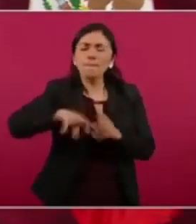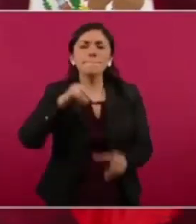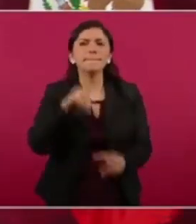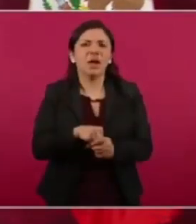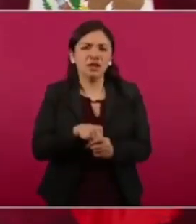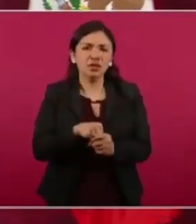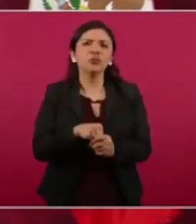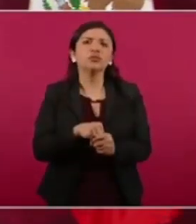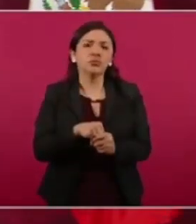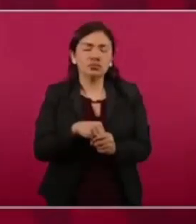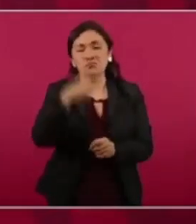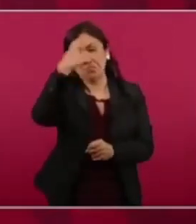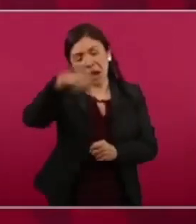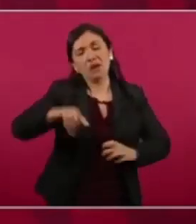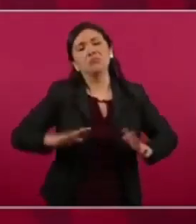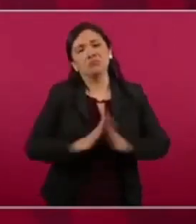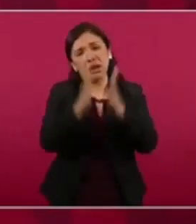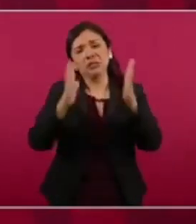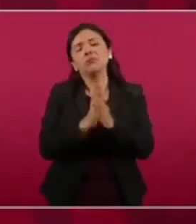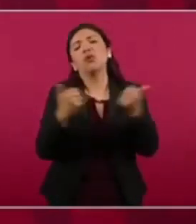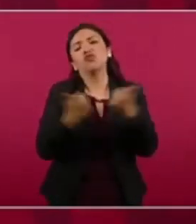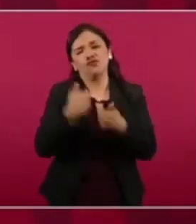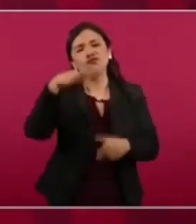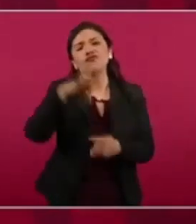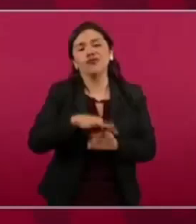todo el derecho a participar,